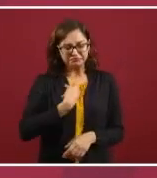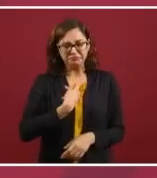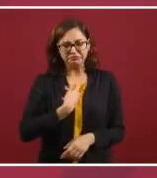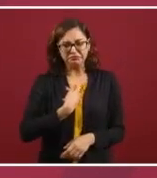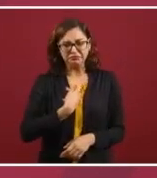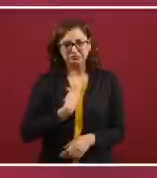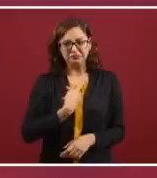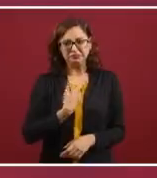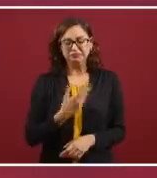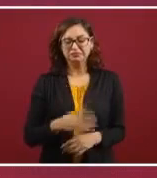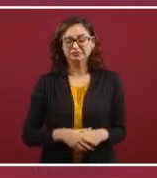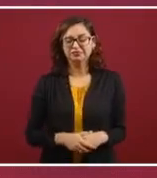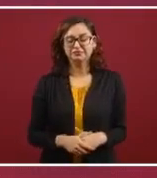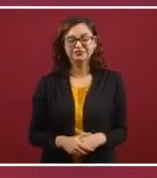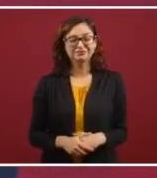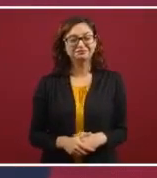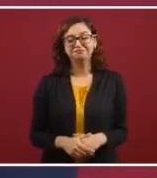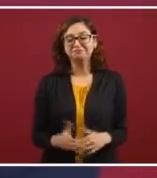pues